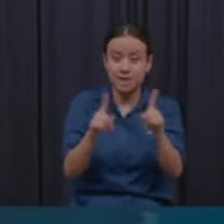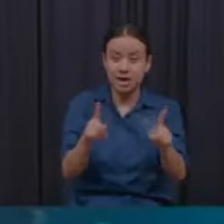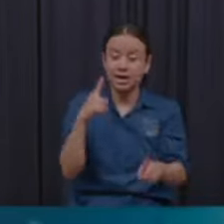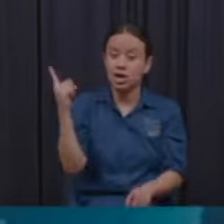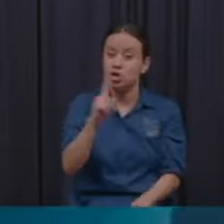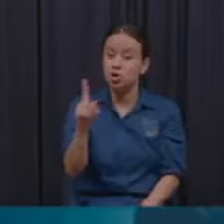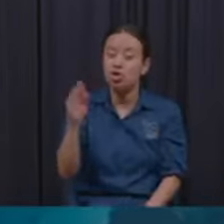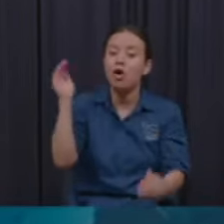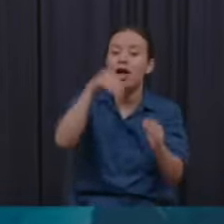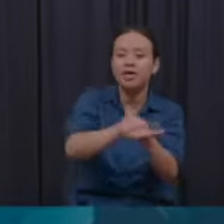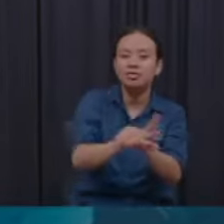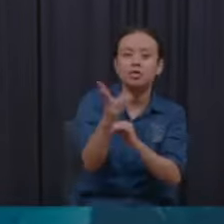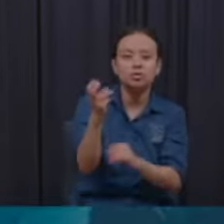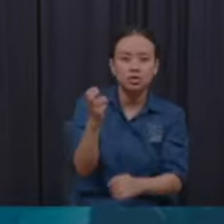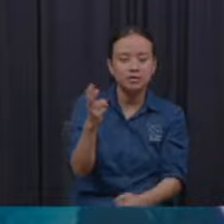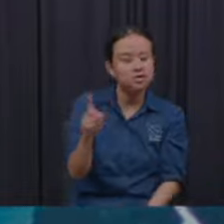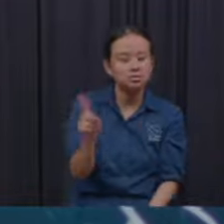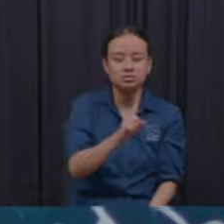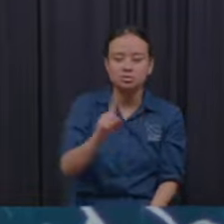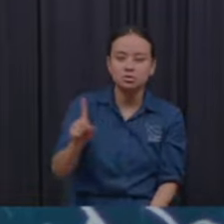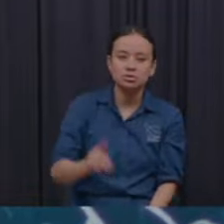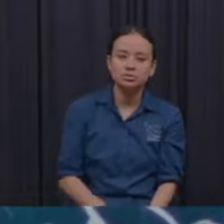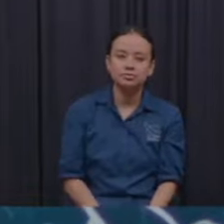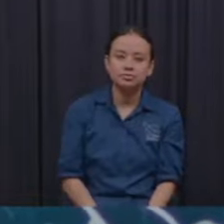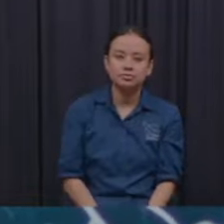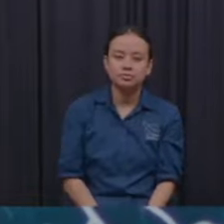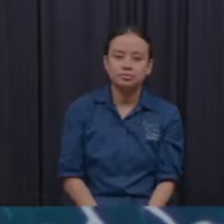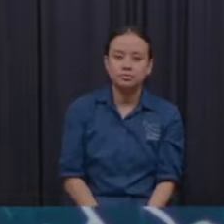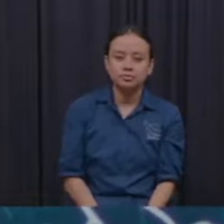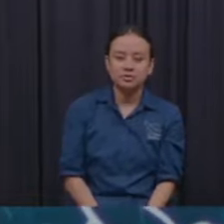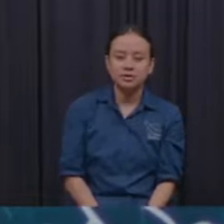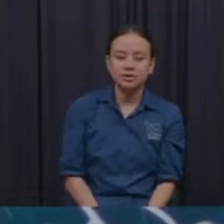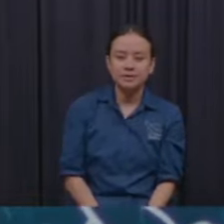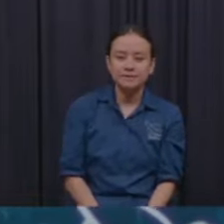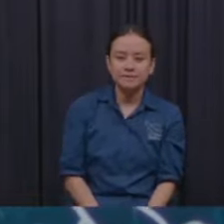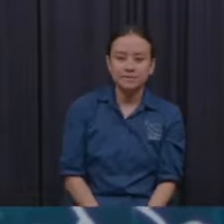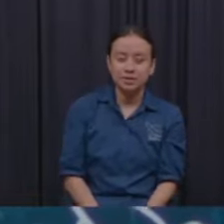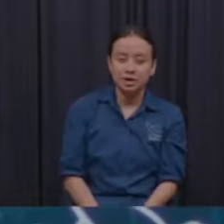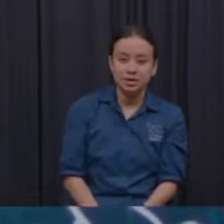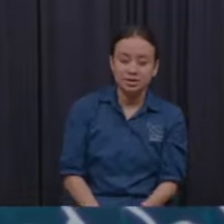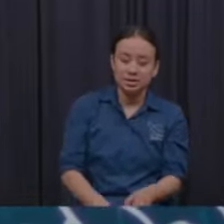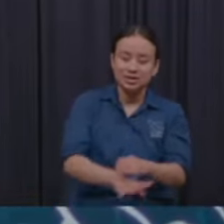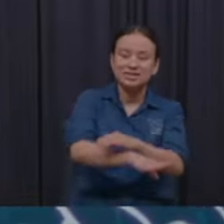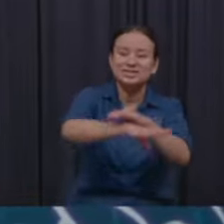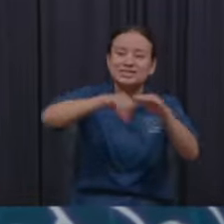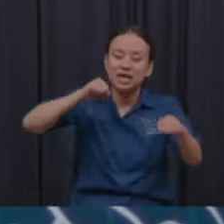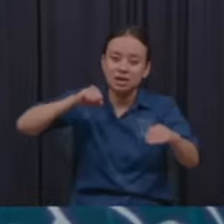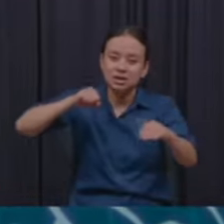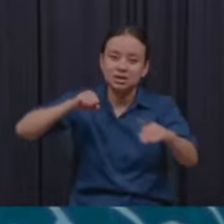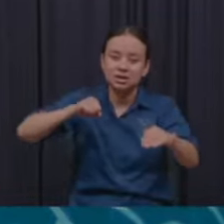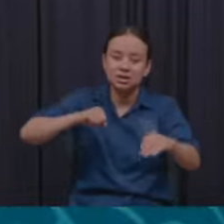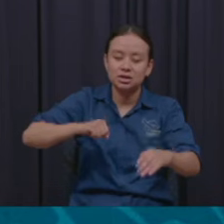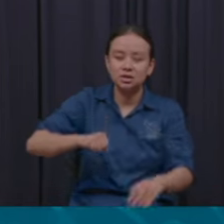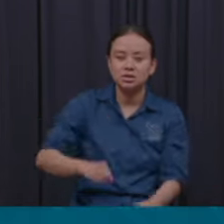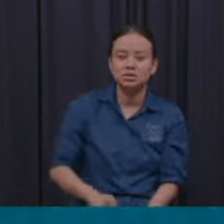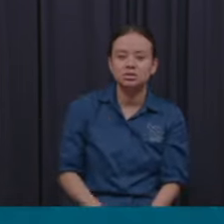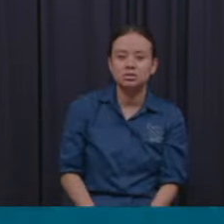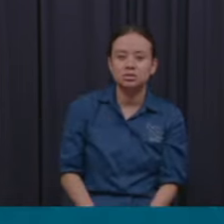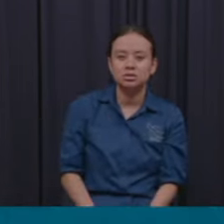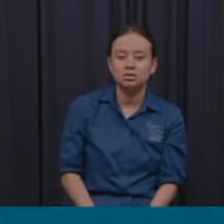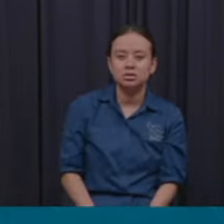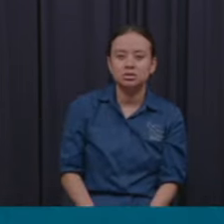Y dice, sal del polvo, levántate cautiva Jerusalén. Y no dice